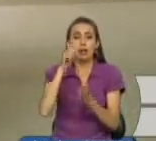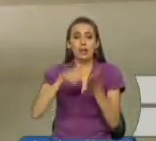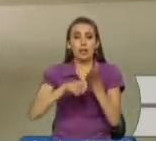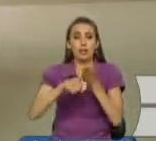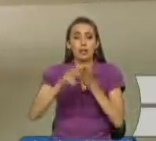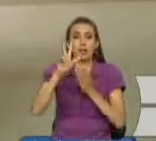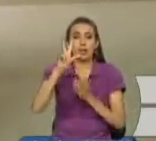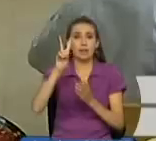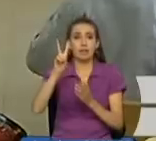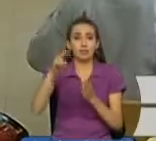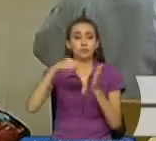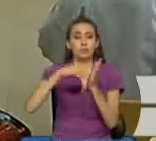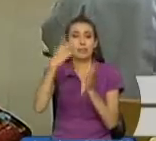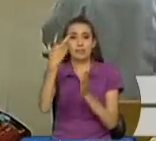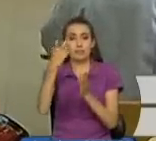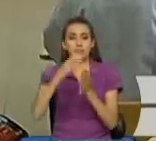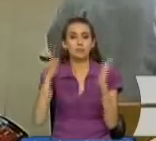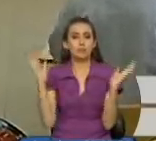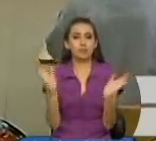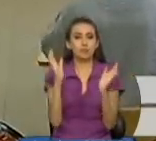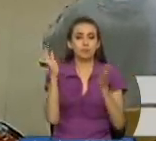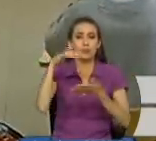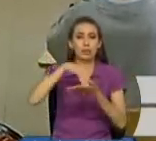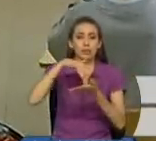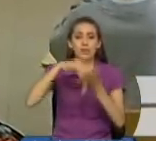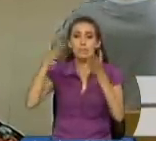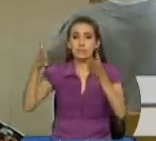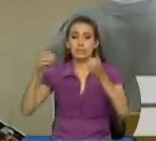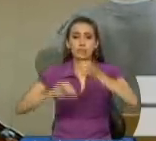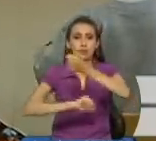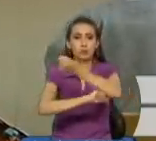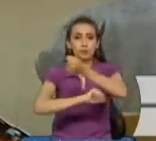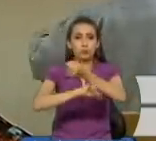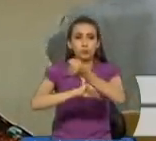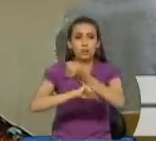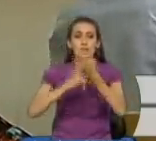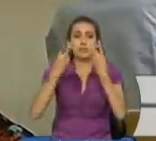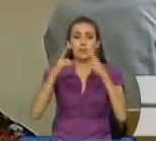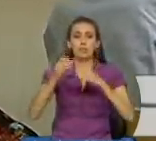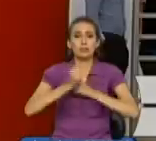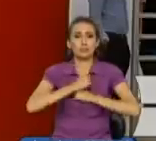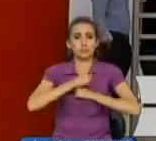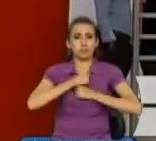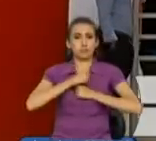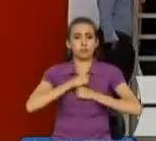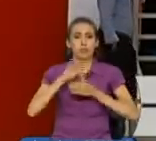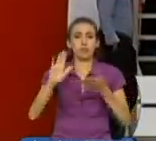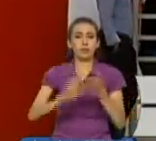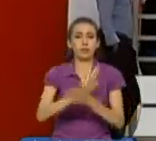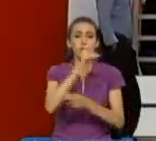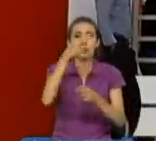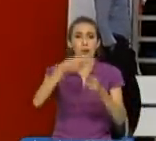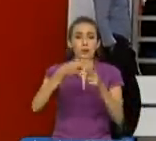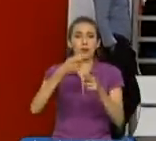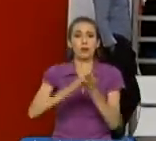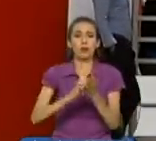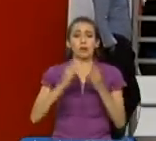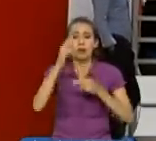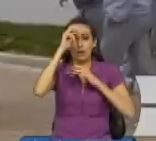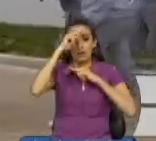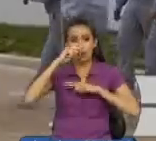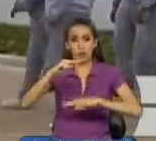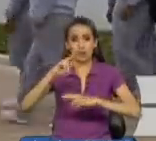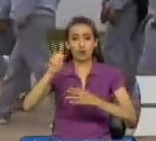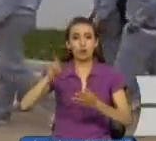2003 se busca promover en los alumnos el empoderamiento y sentido de pertenencia con el nombre de la institución en honor a la